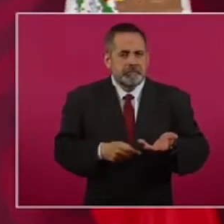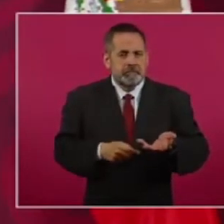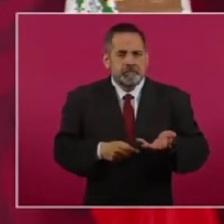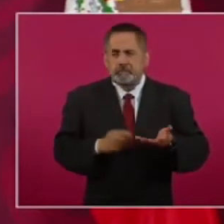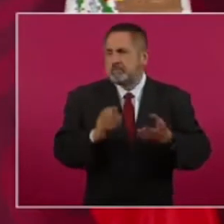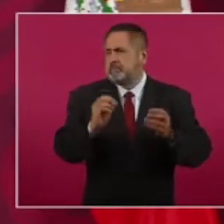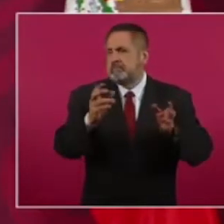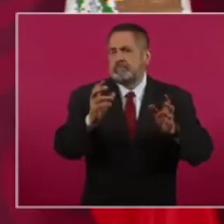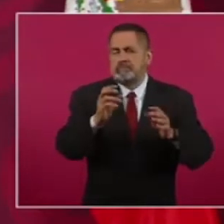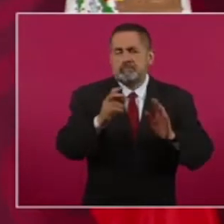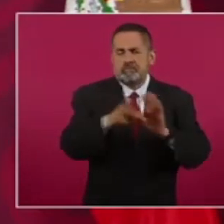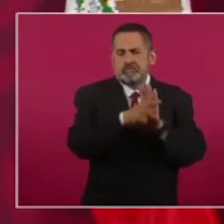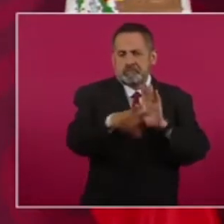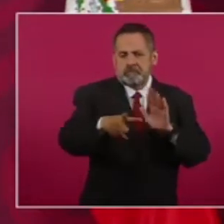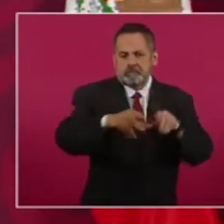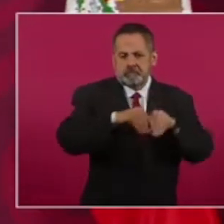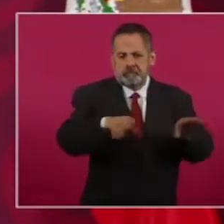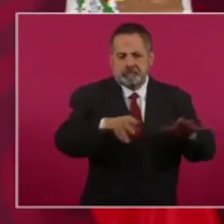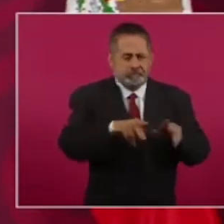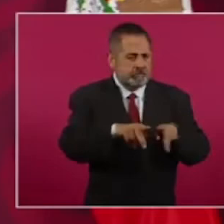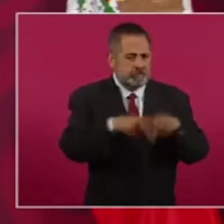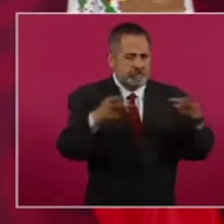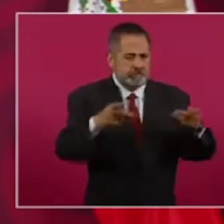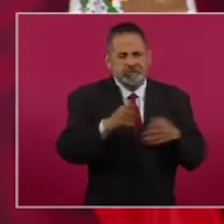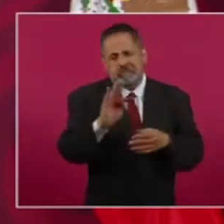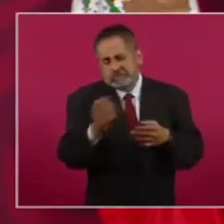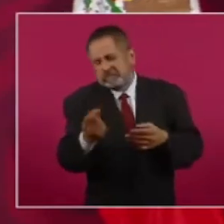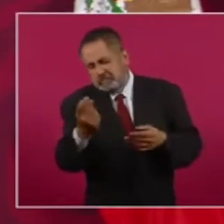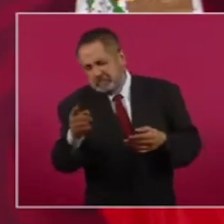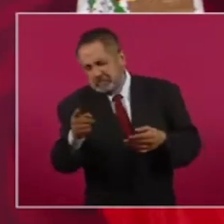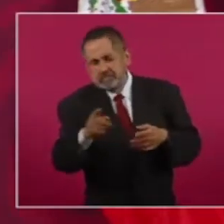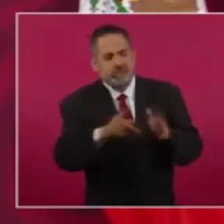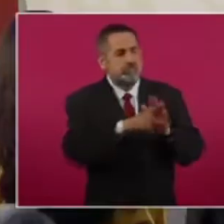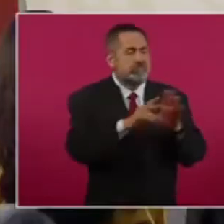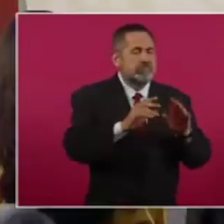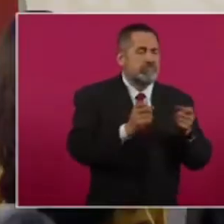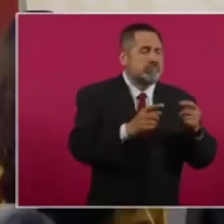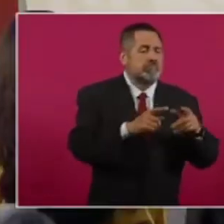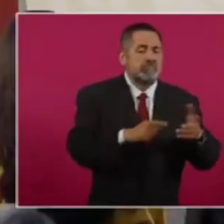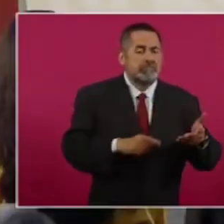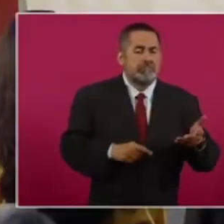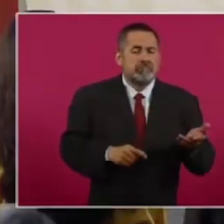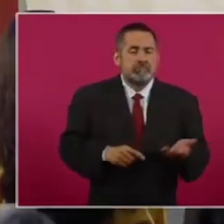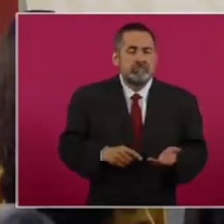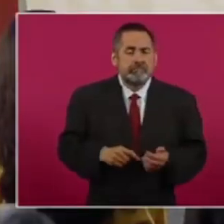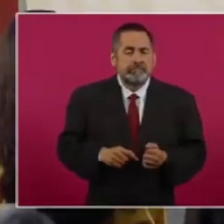en los periódicos, a lo mejor en algunos, ¿sí?